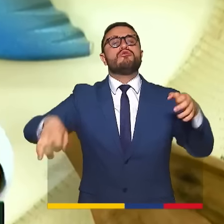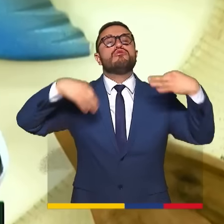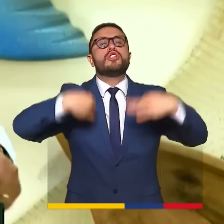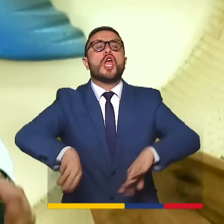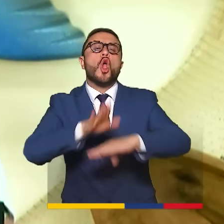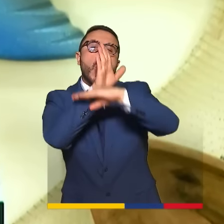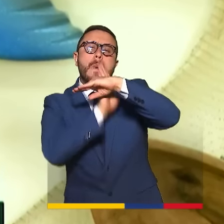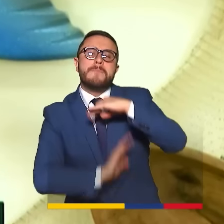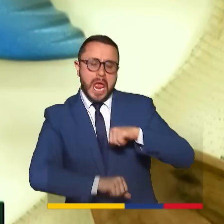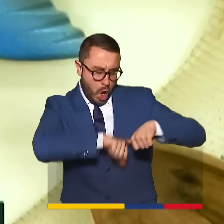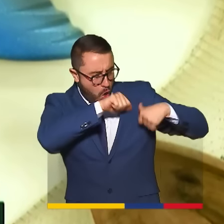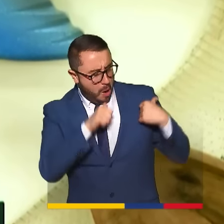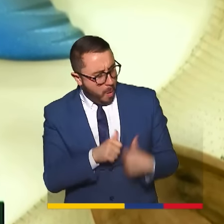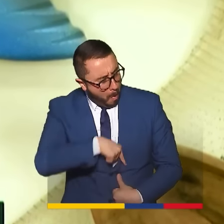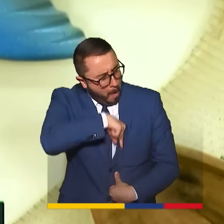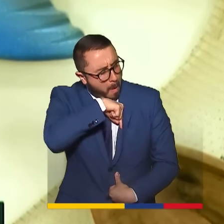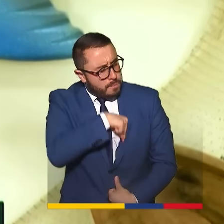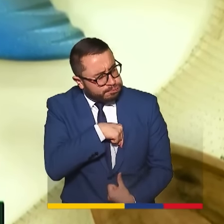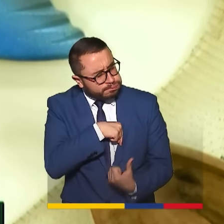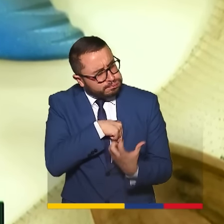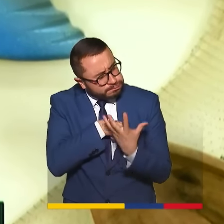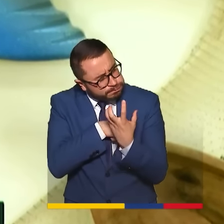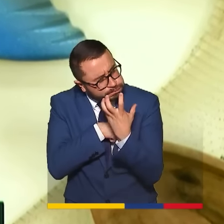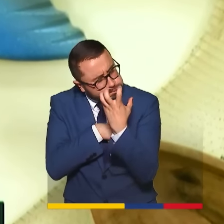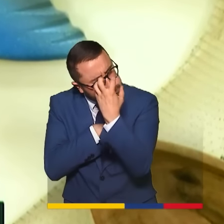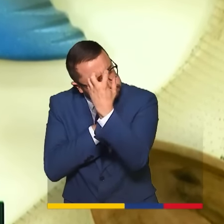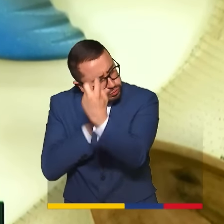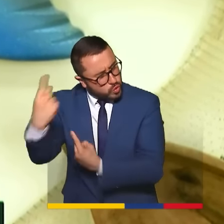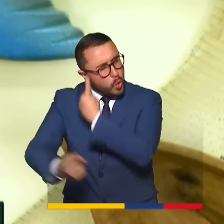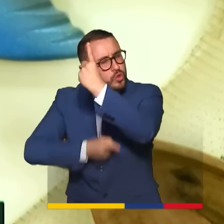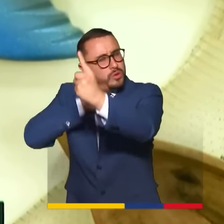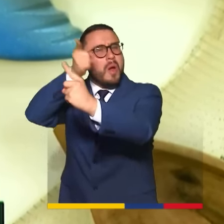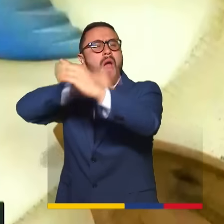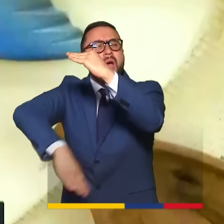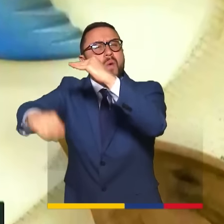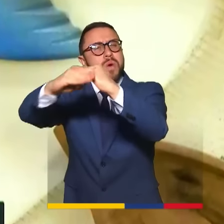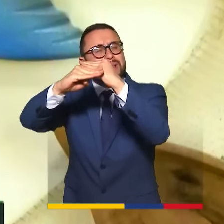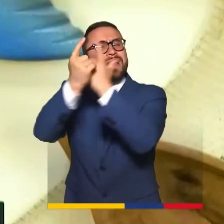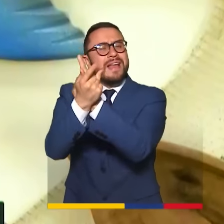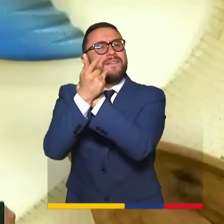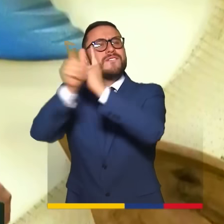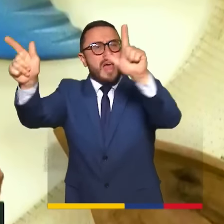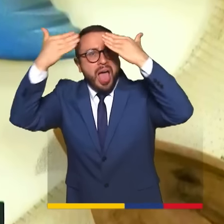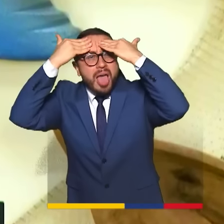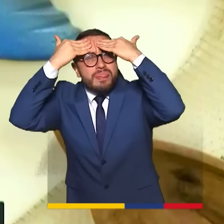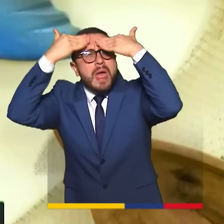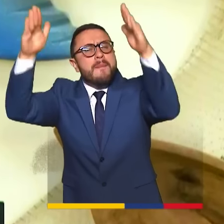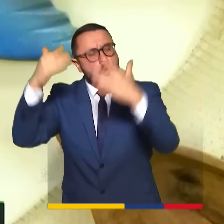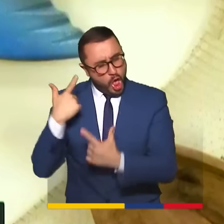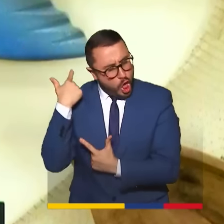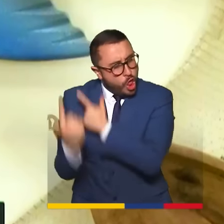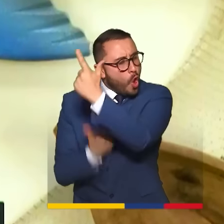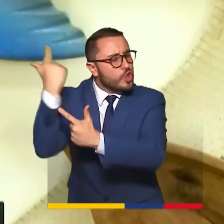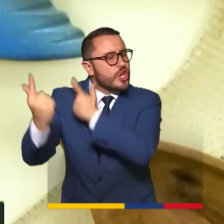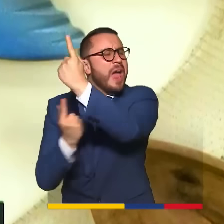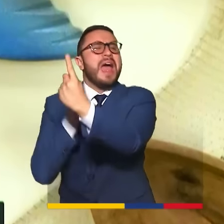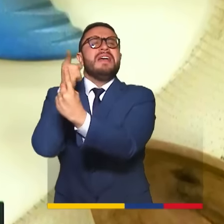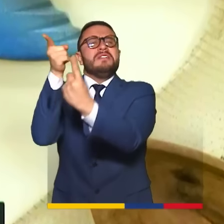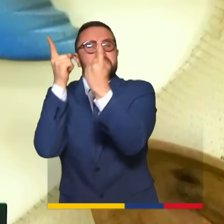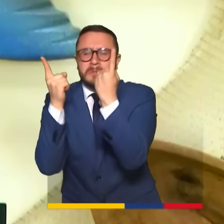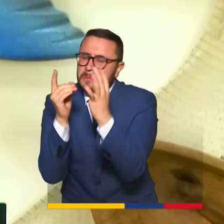para siempre que la lucha por la libertad, la igualdad y la democracia era la lucha esencial del